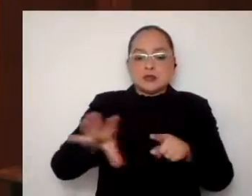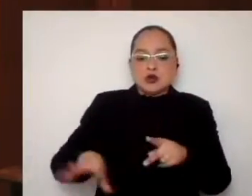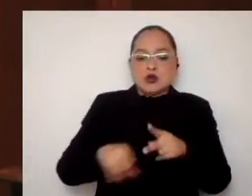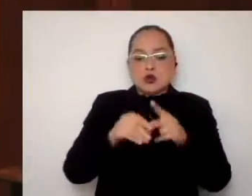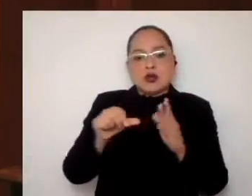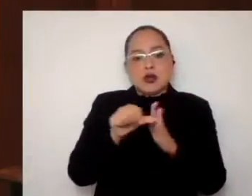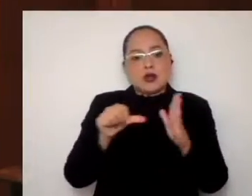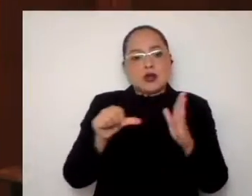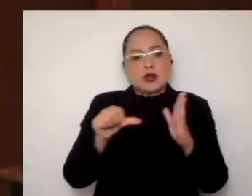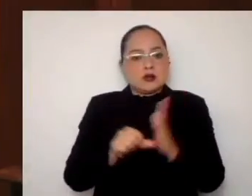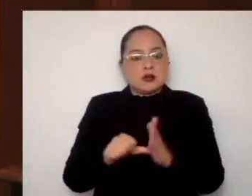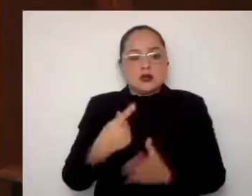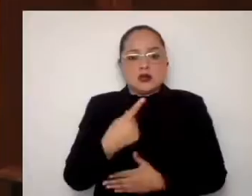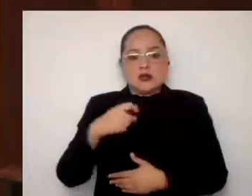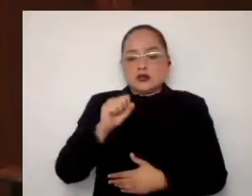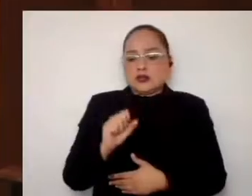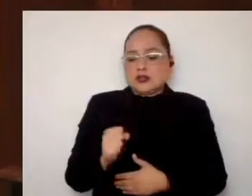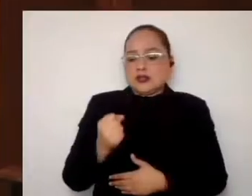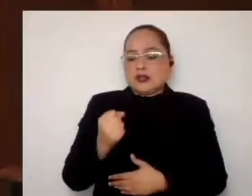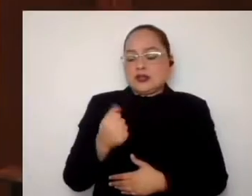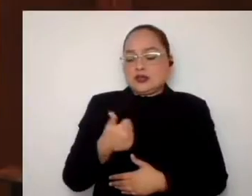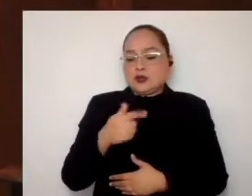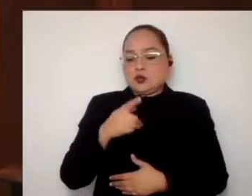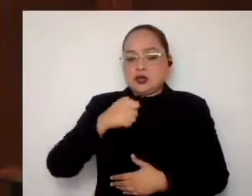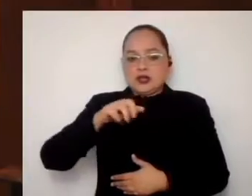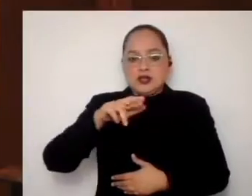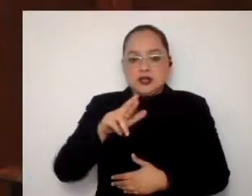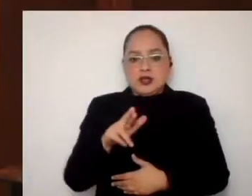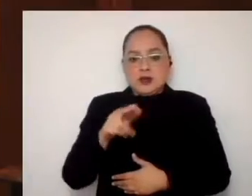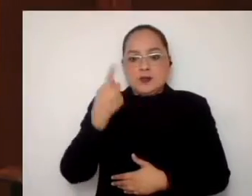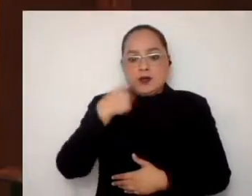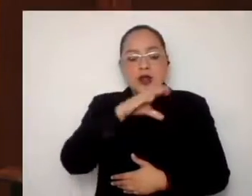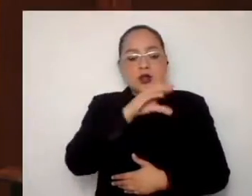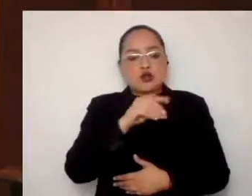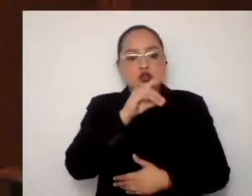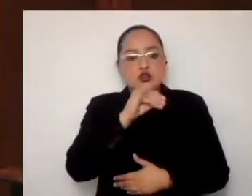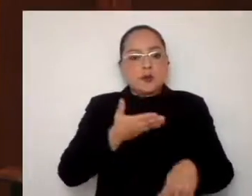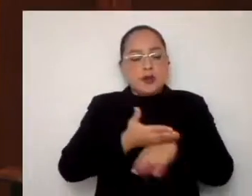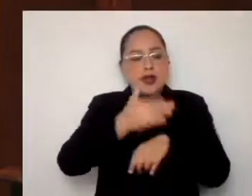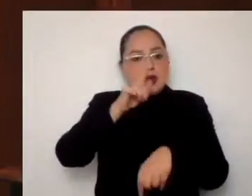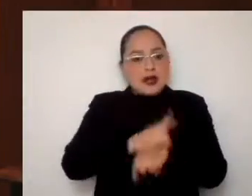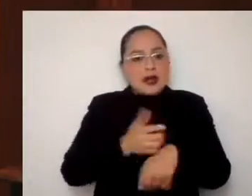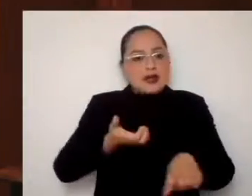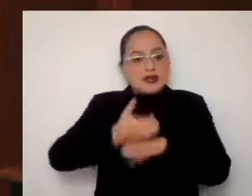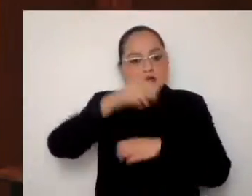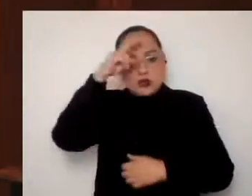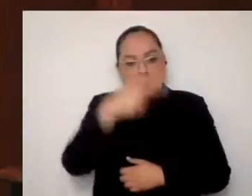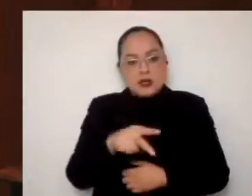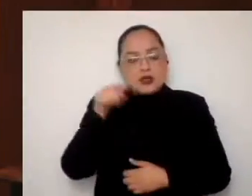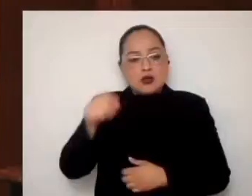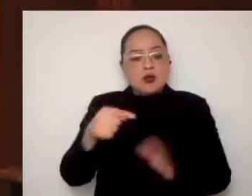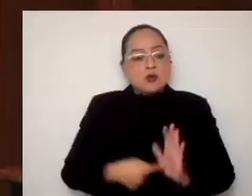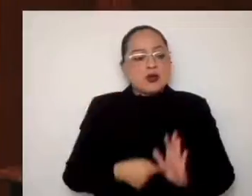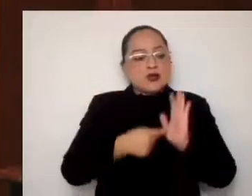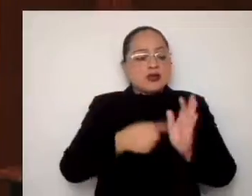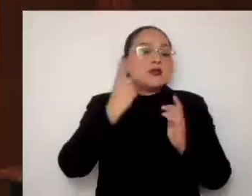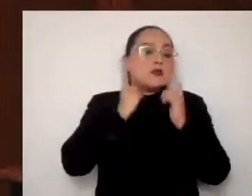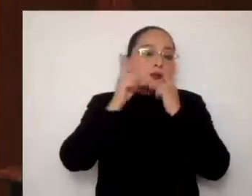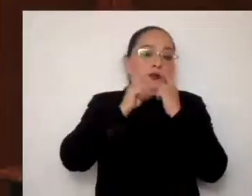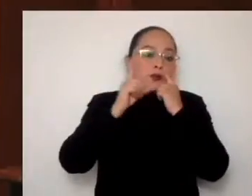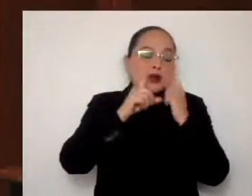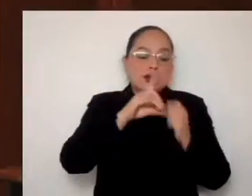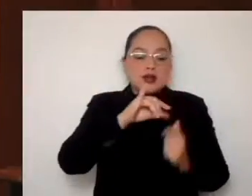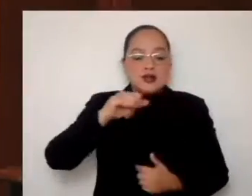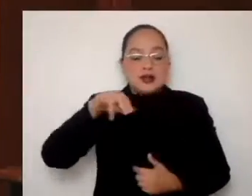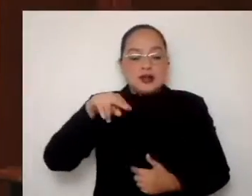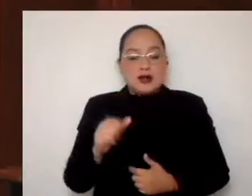artículo 166 cuater al Código Penal del Estado de México, presentada por la diputada Liliana Goyas Trejo